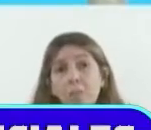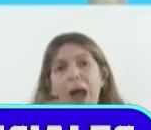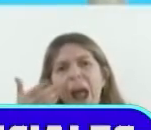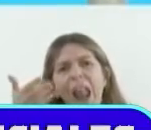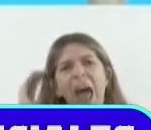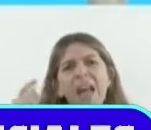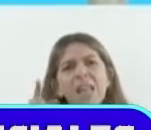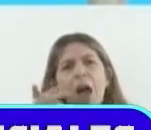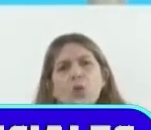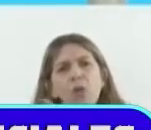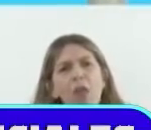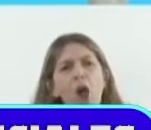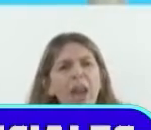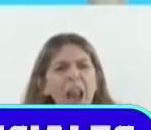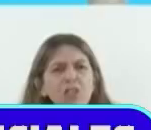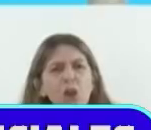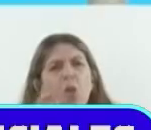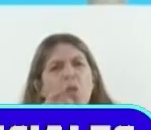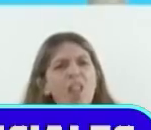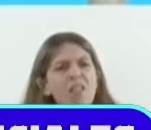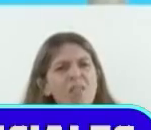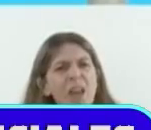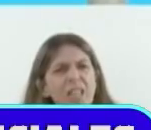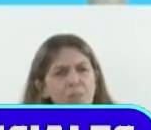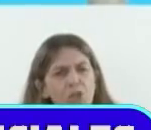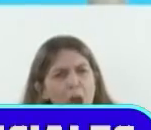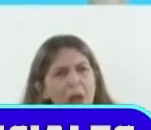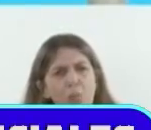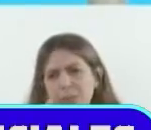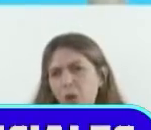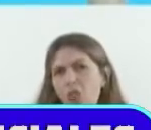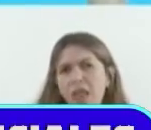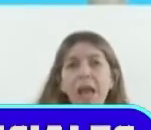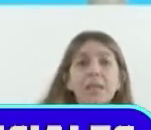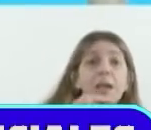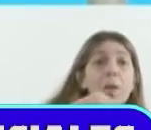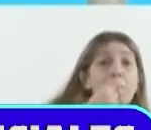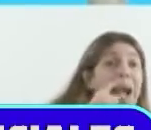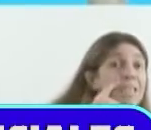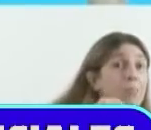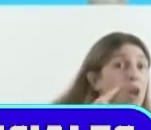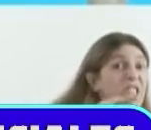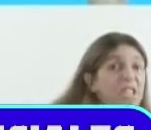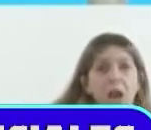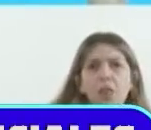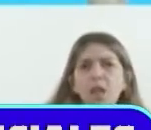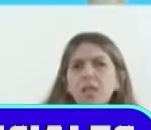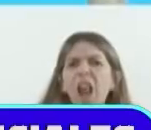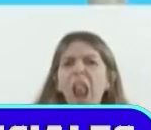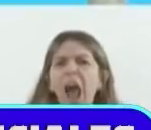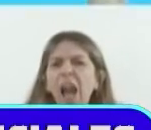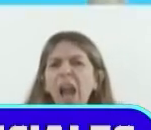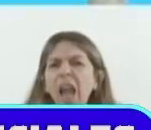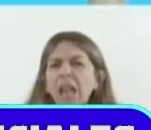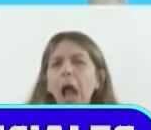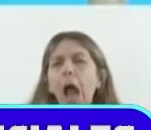siente decepcionado por lo que pasó en los últimos días. Hoy a Máximo Kirchner dijo que el problema era que Larreta terminó siendo conducido por Macri.